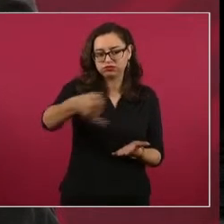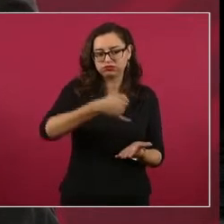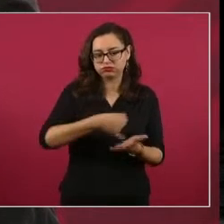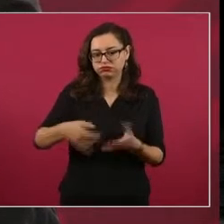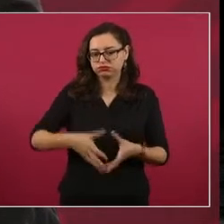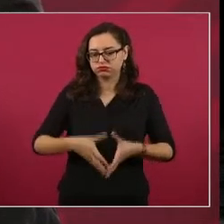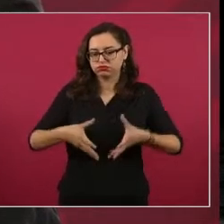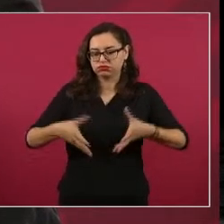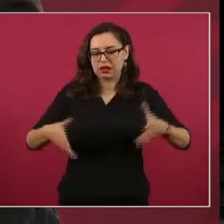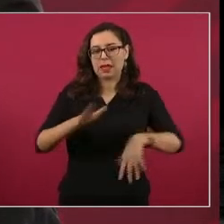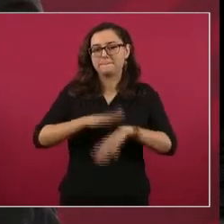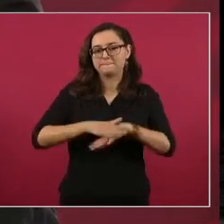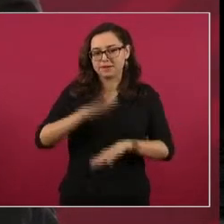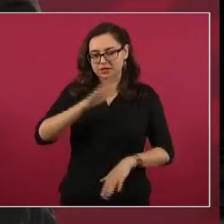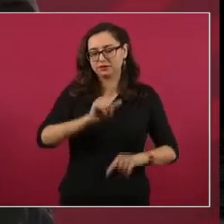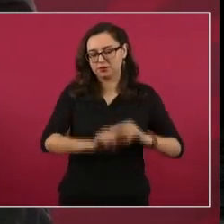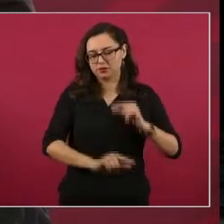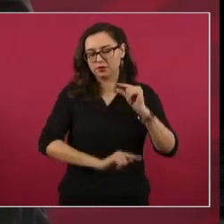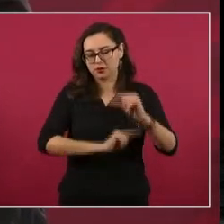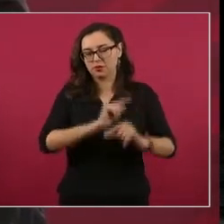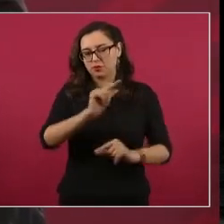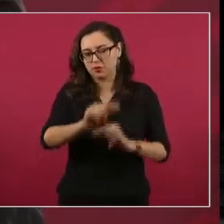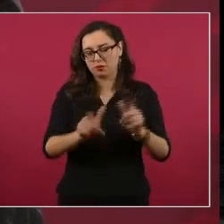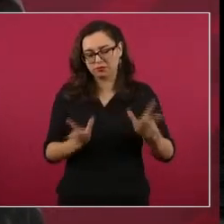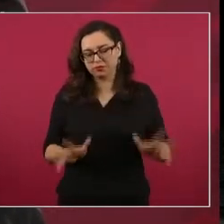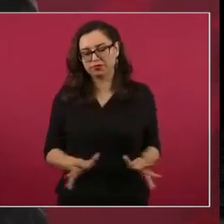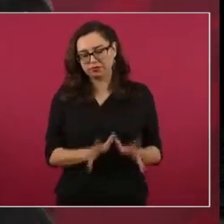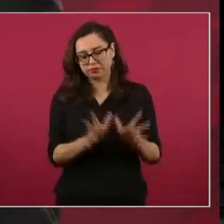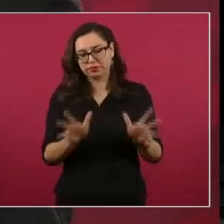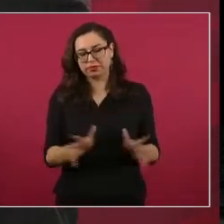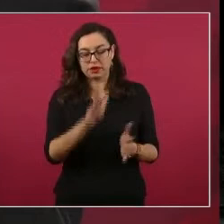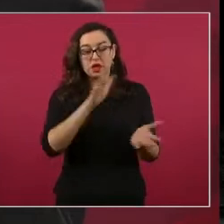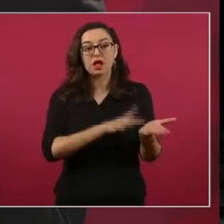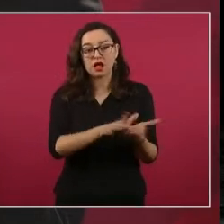el propósito es poder